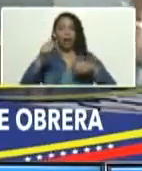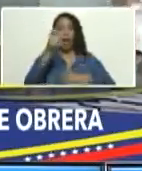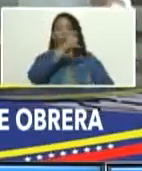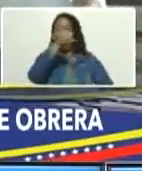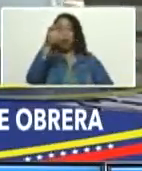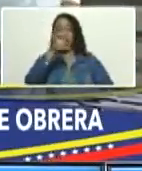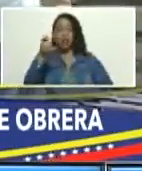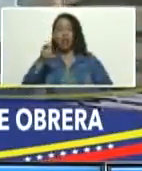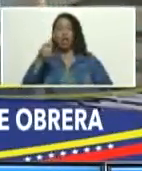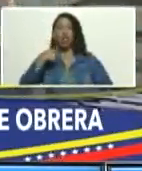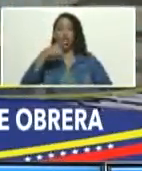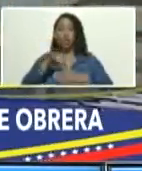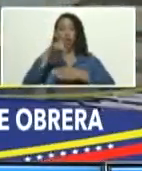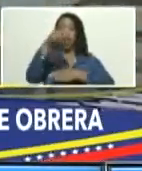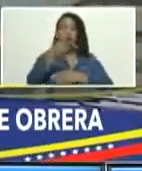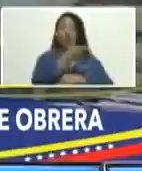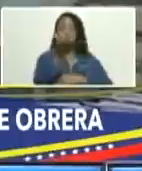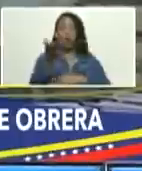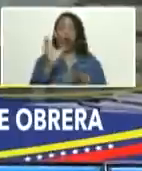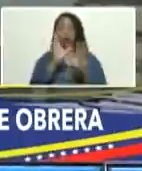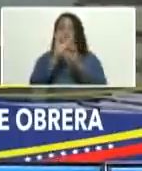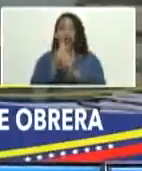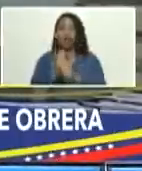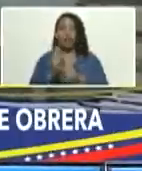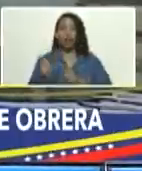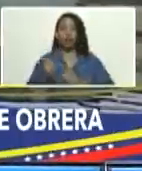se las dejo, pues, confío en ustedes.